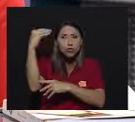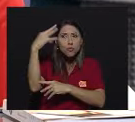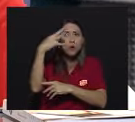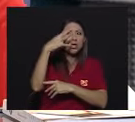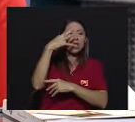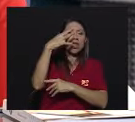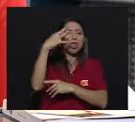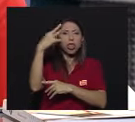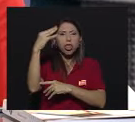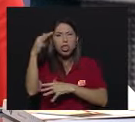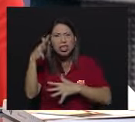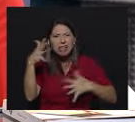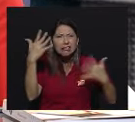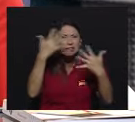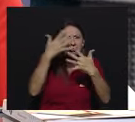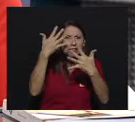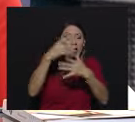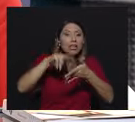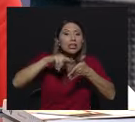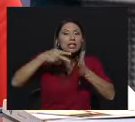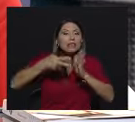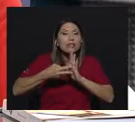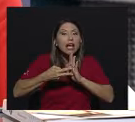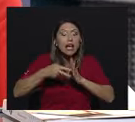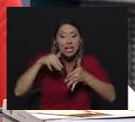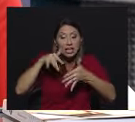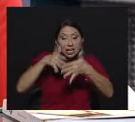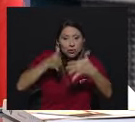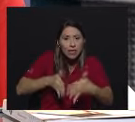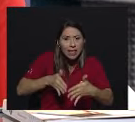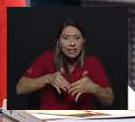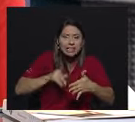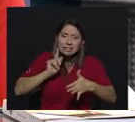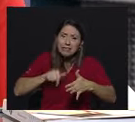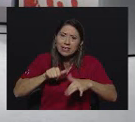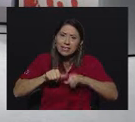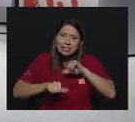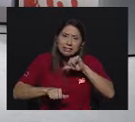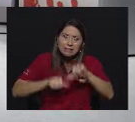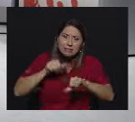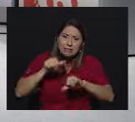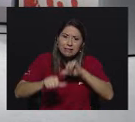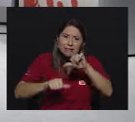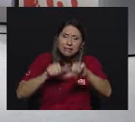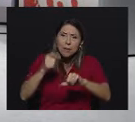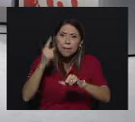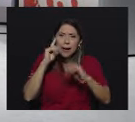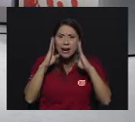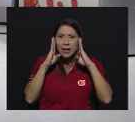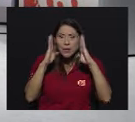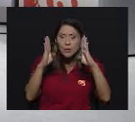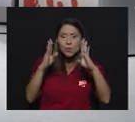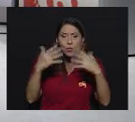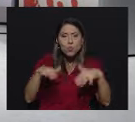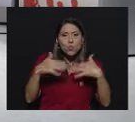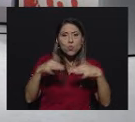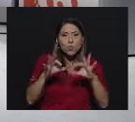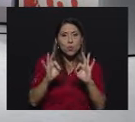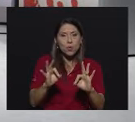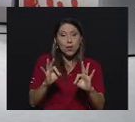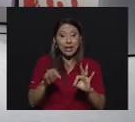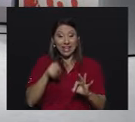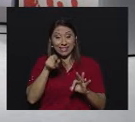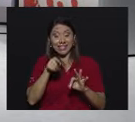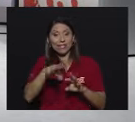que efectivamente los estudiantes tienen que hacer un enorme esfuerzo por mantener niveles de atención importantes. Y esto se suma, además,